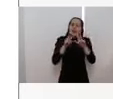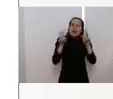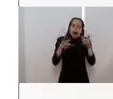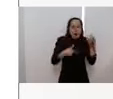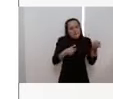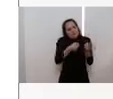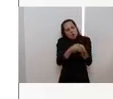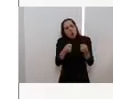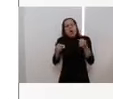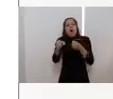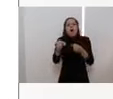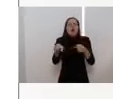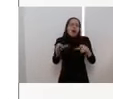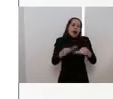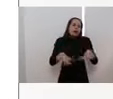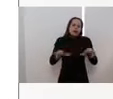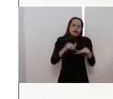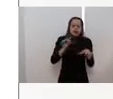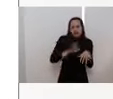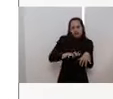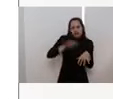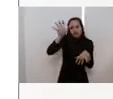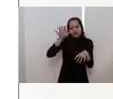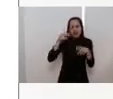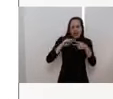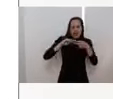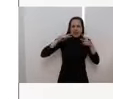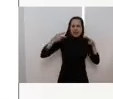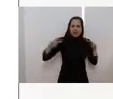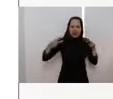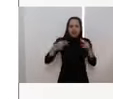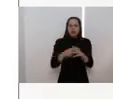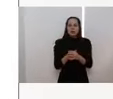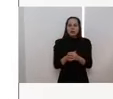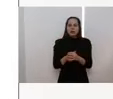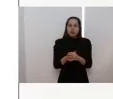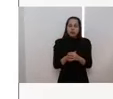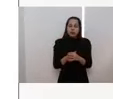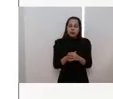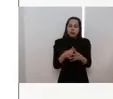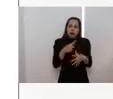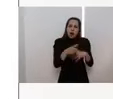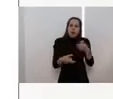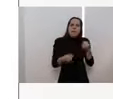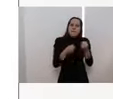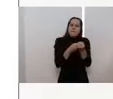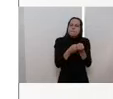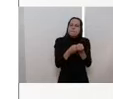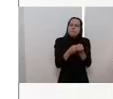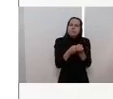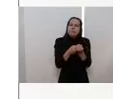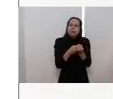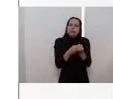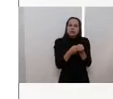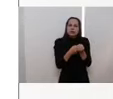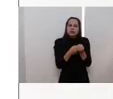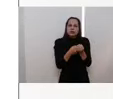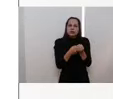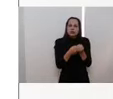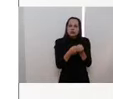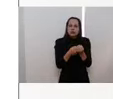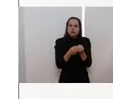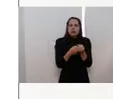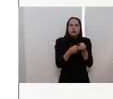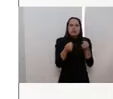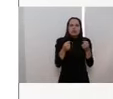apoyo para las áreas de oncología y genética con el apoyo de las áreas de citometría de